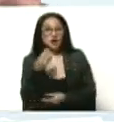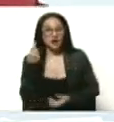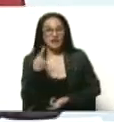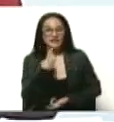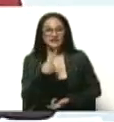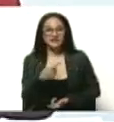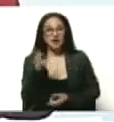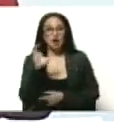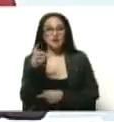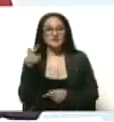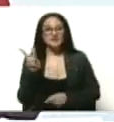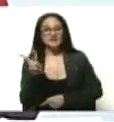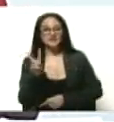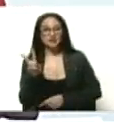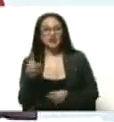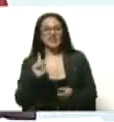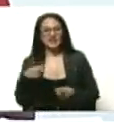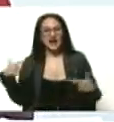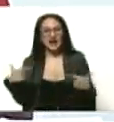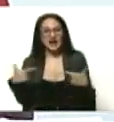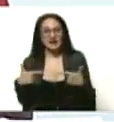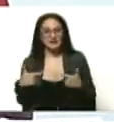es que Colombia y Venezuela estemos en guerra.